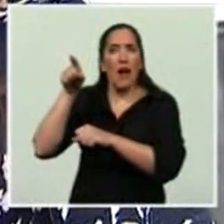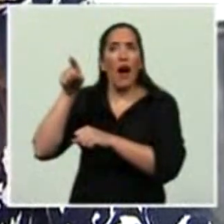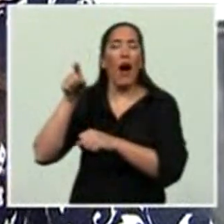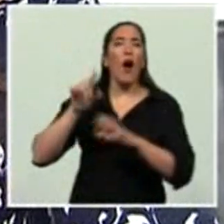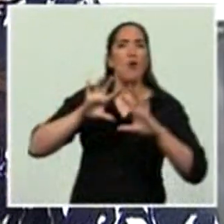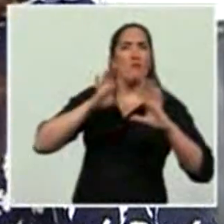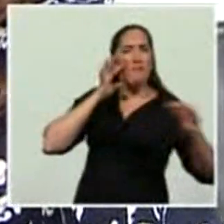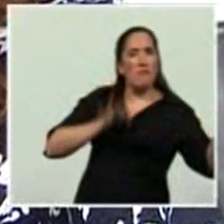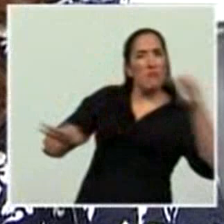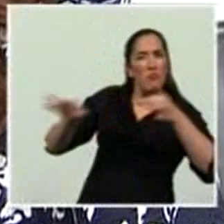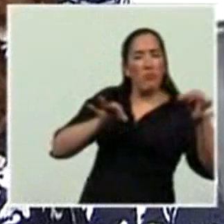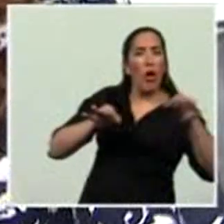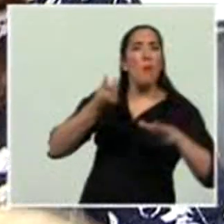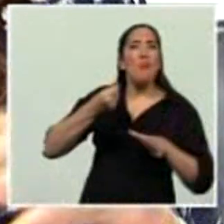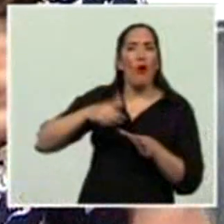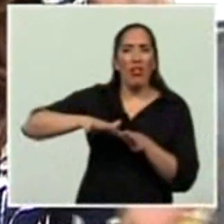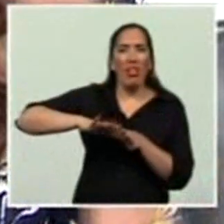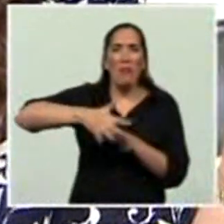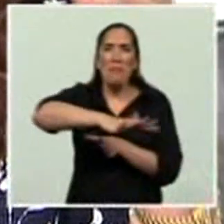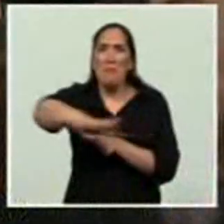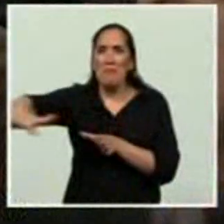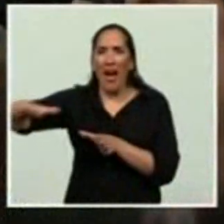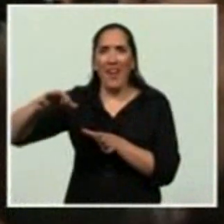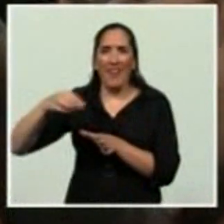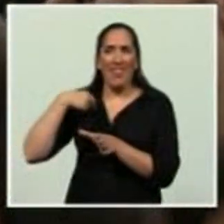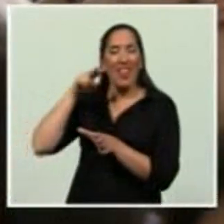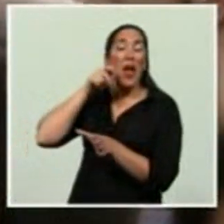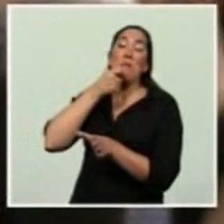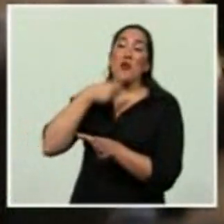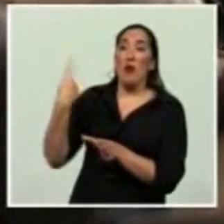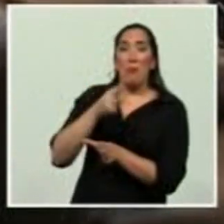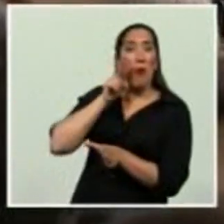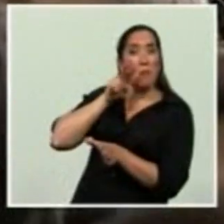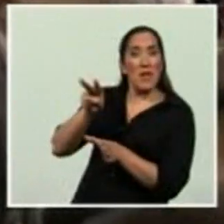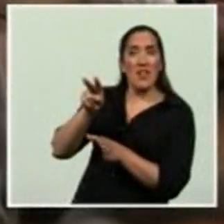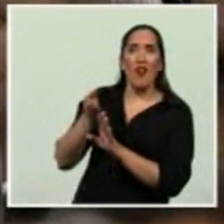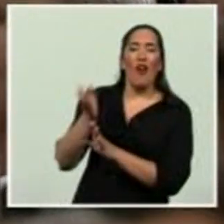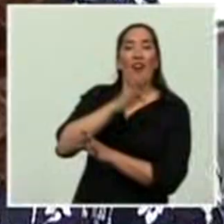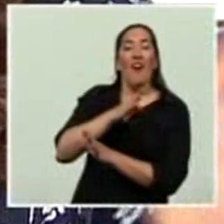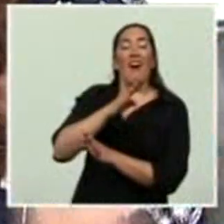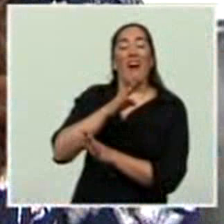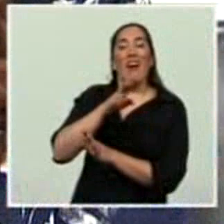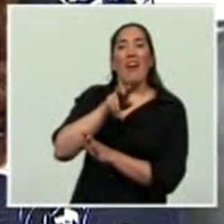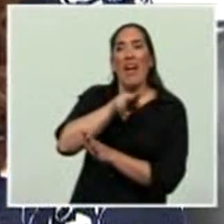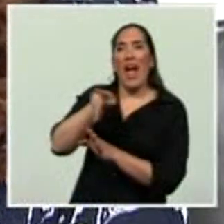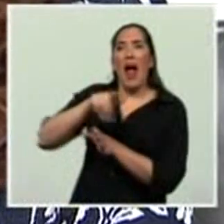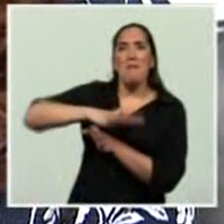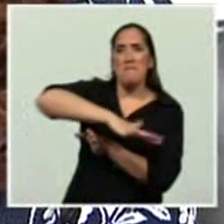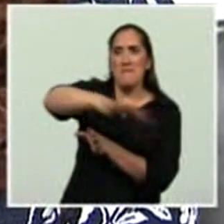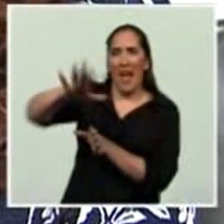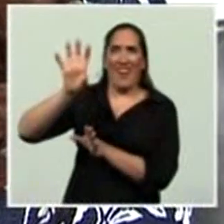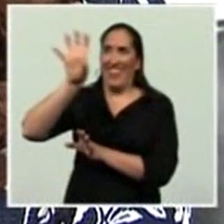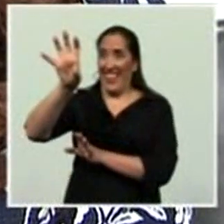global porque es la entrada o salida al mediterráneo según de donde se mire si lo miro desde el este es este casi la salida